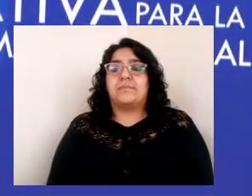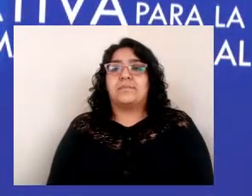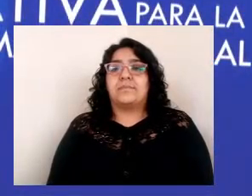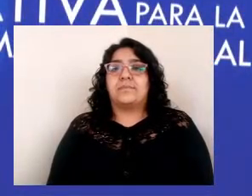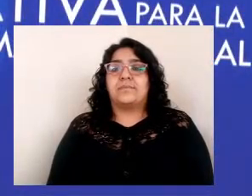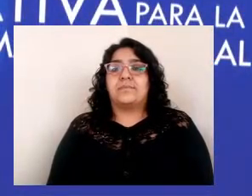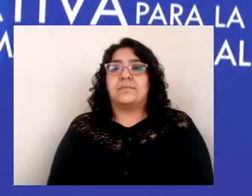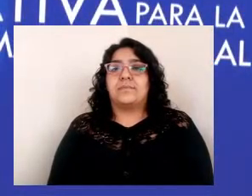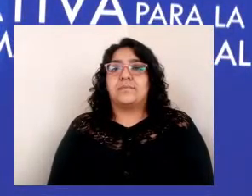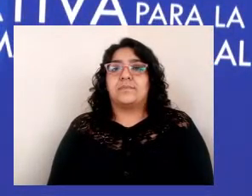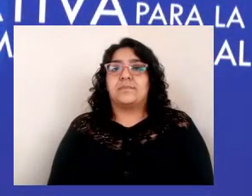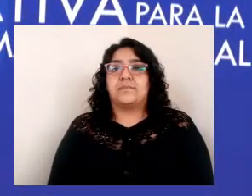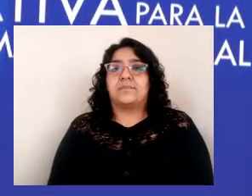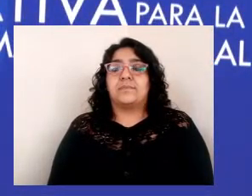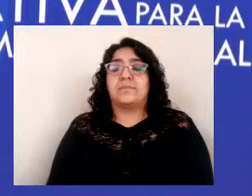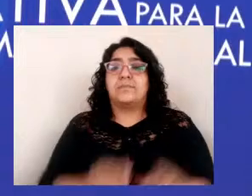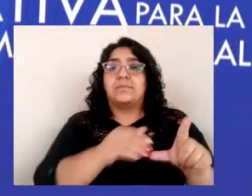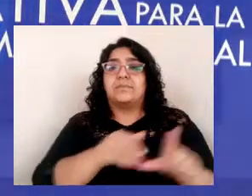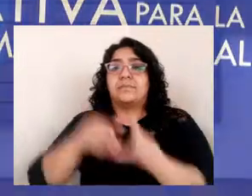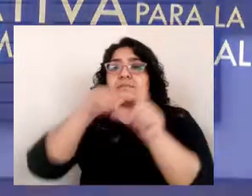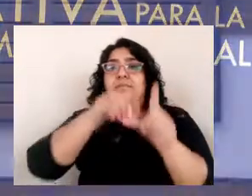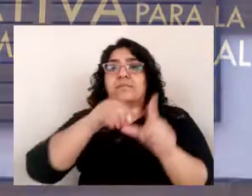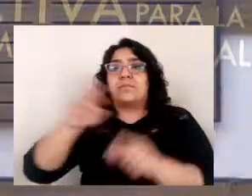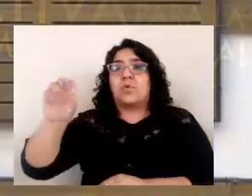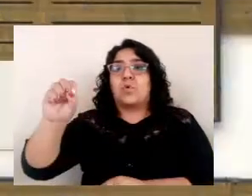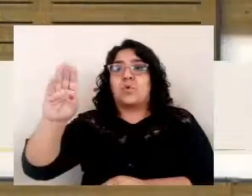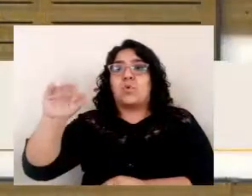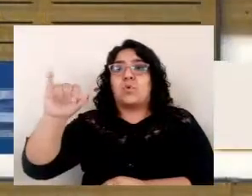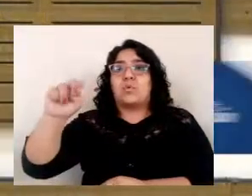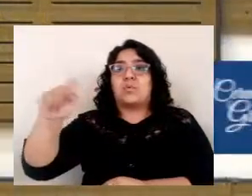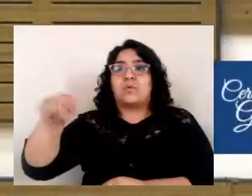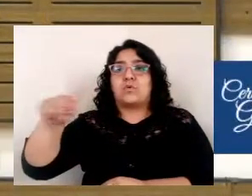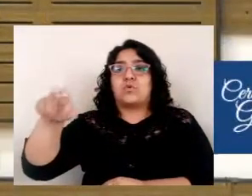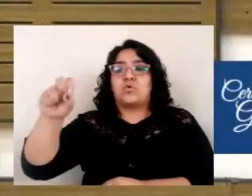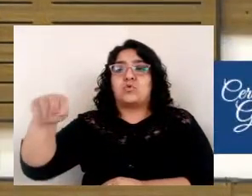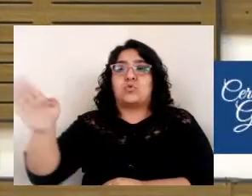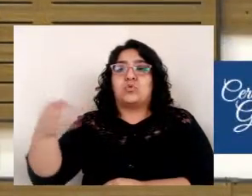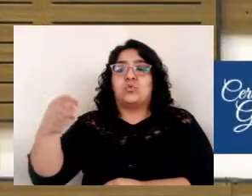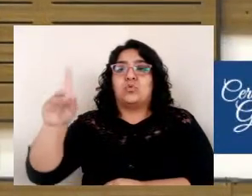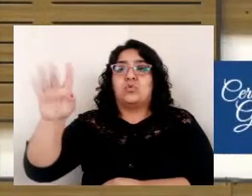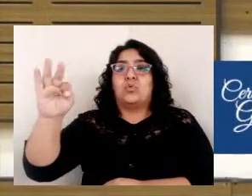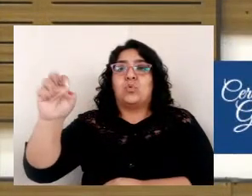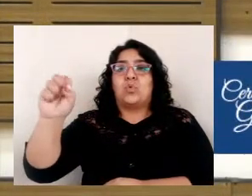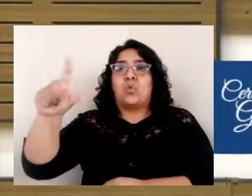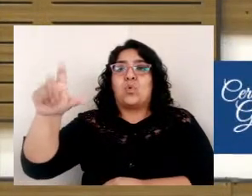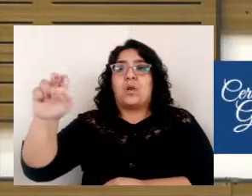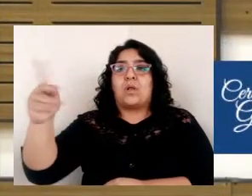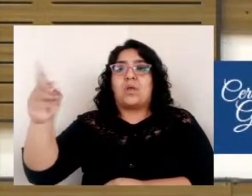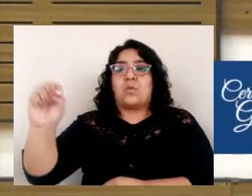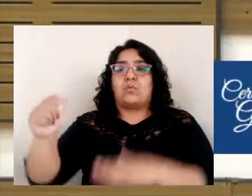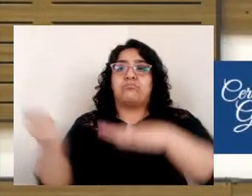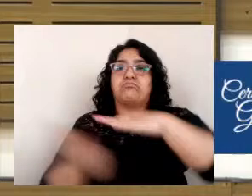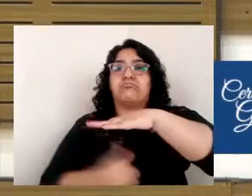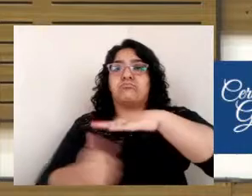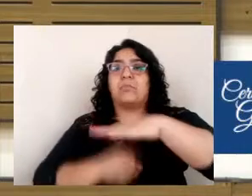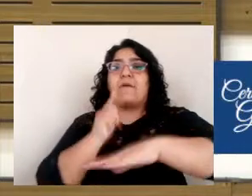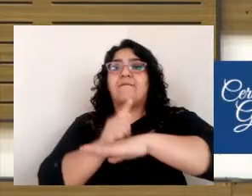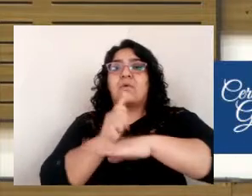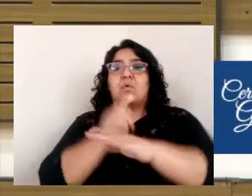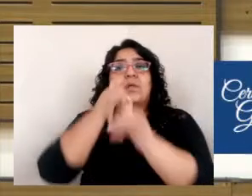El magíster Robinson Andrés Jiménez Toledo, decano de la Facultad de Ingeniería.